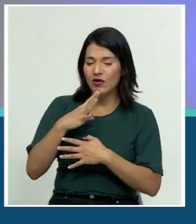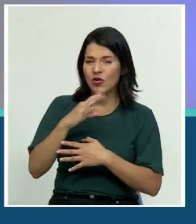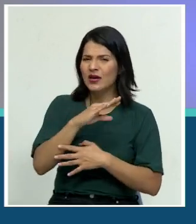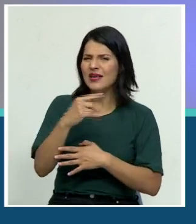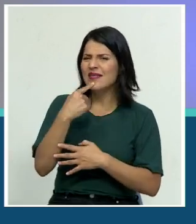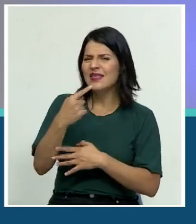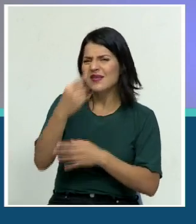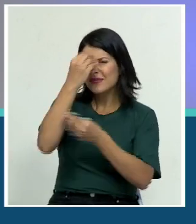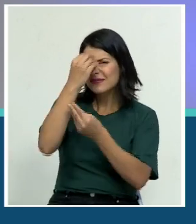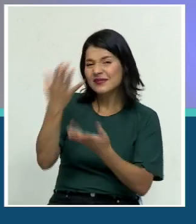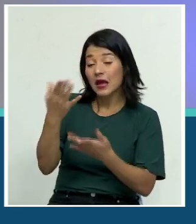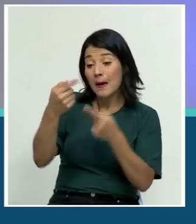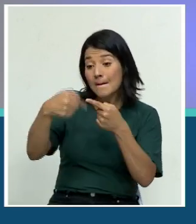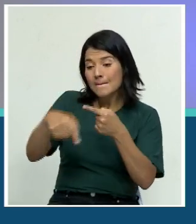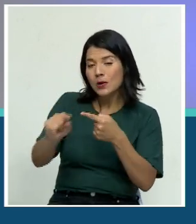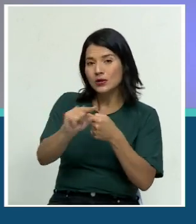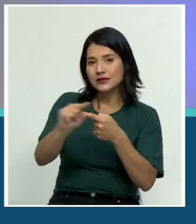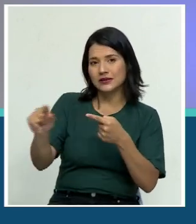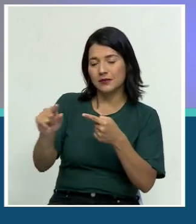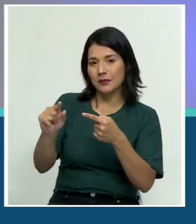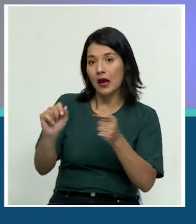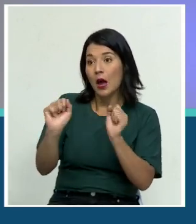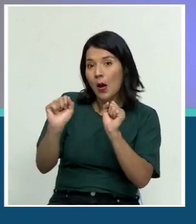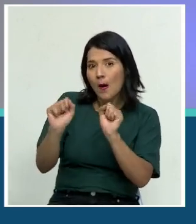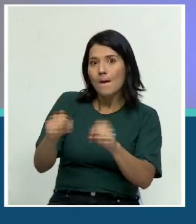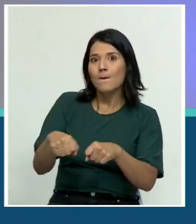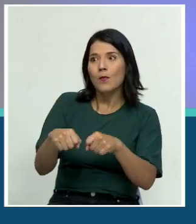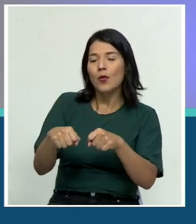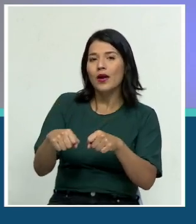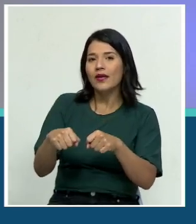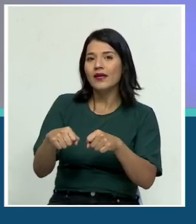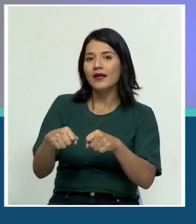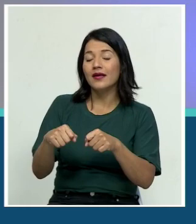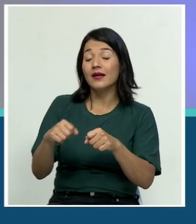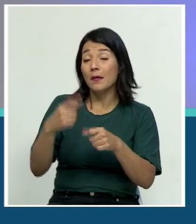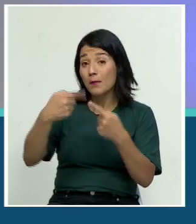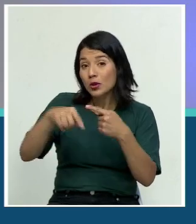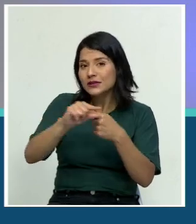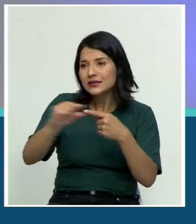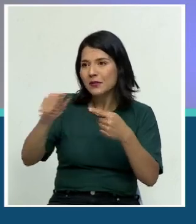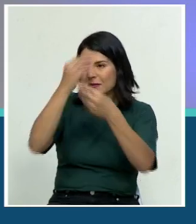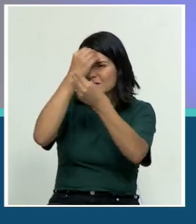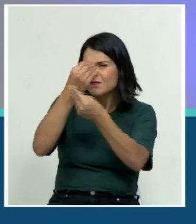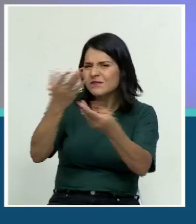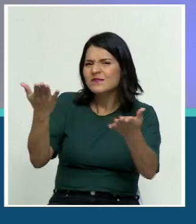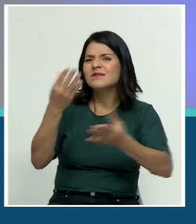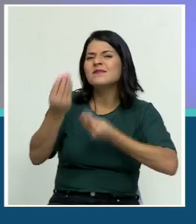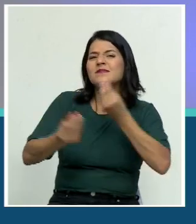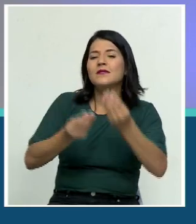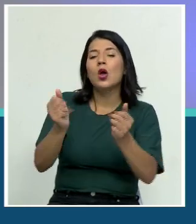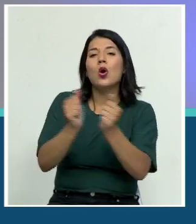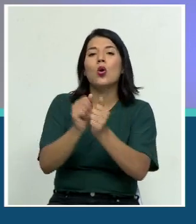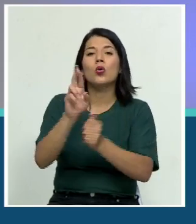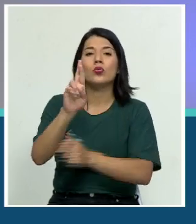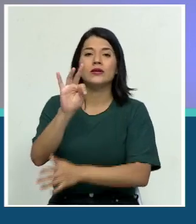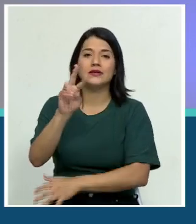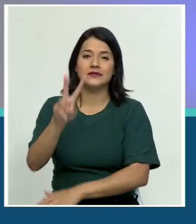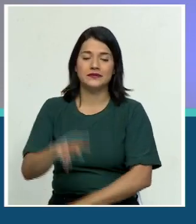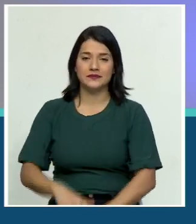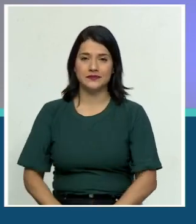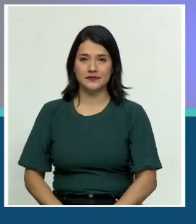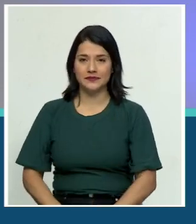informó que la próxima semana le dará una gran sorpresa al país con respecto a la revisión técnica vehicular.